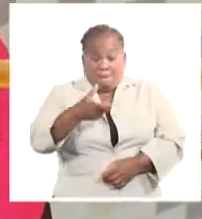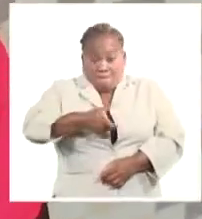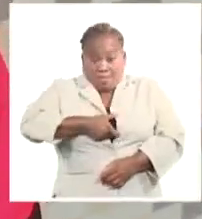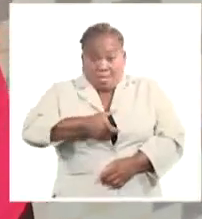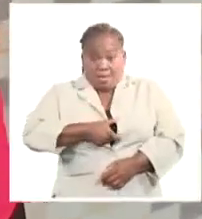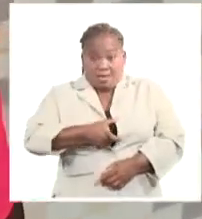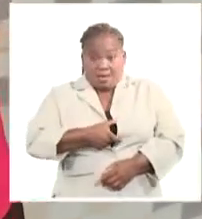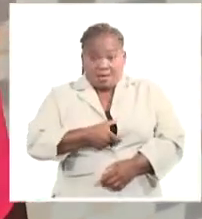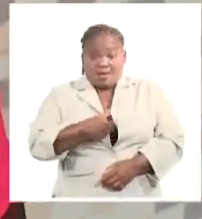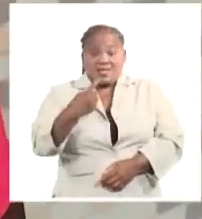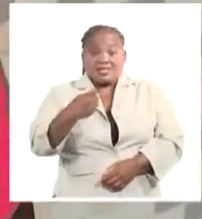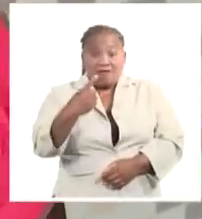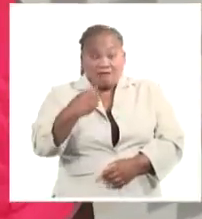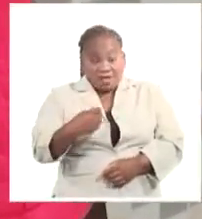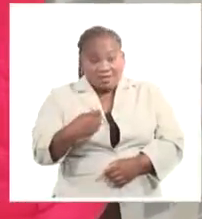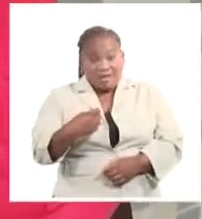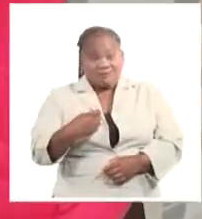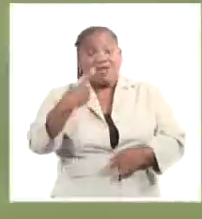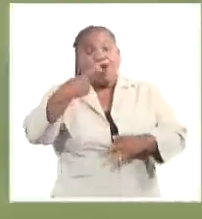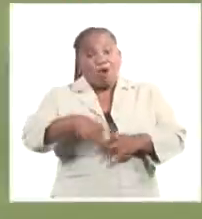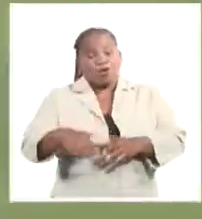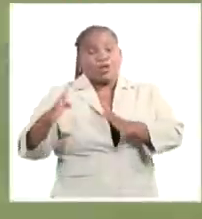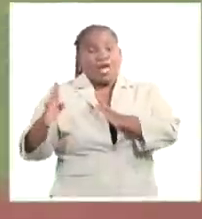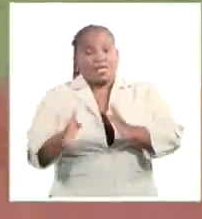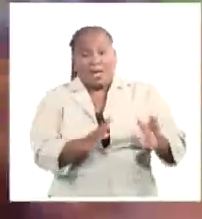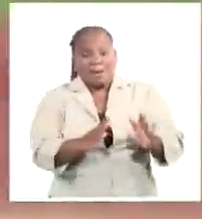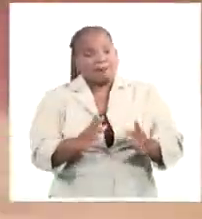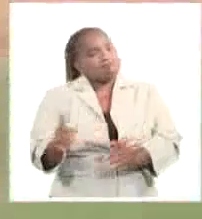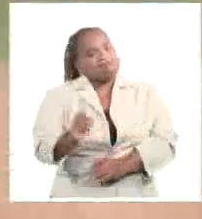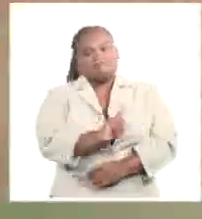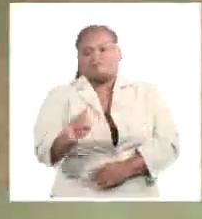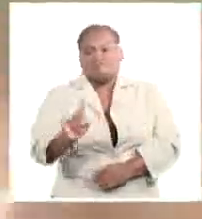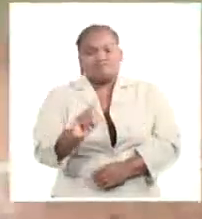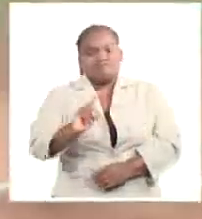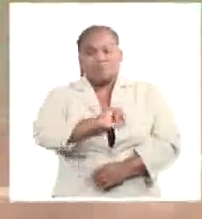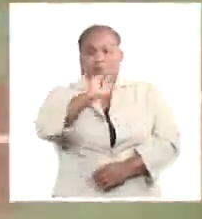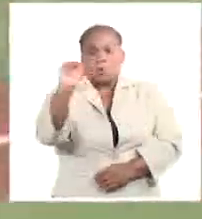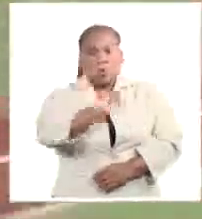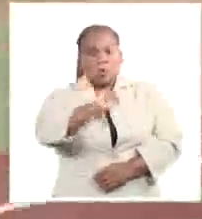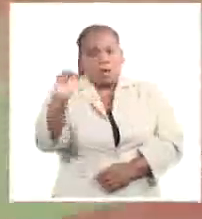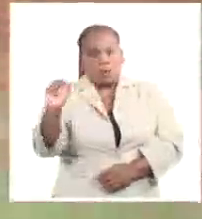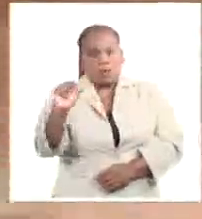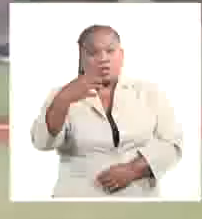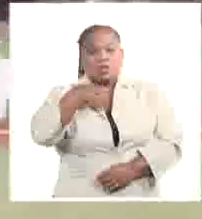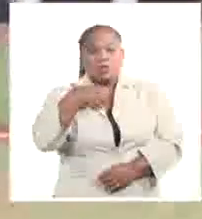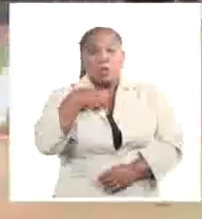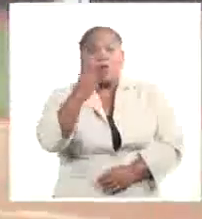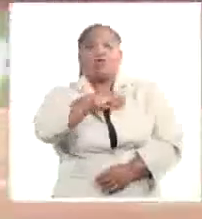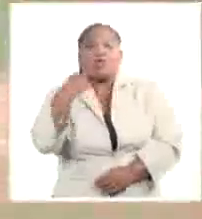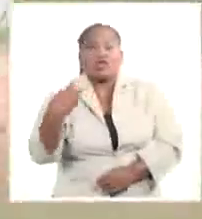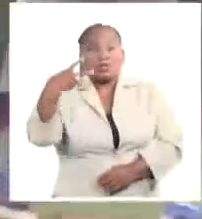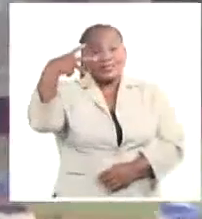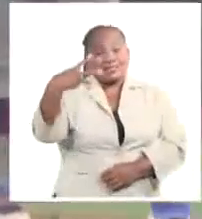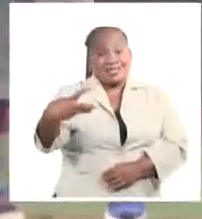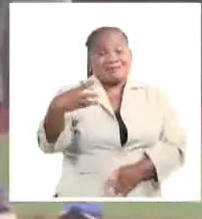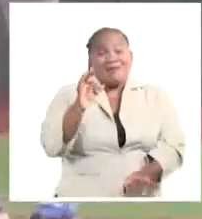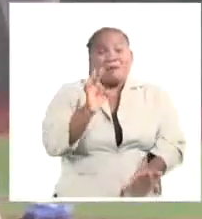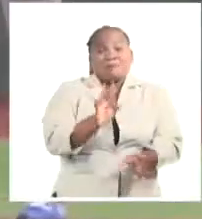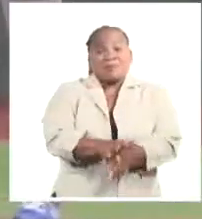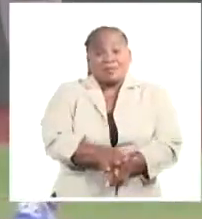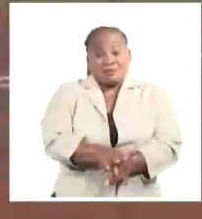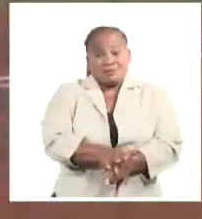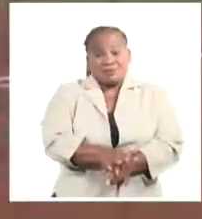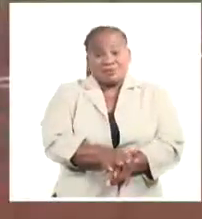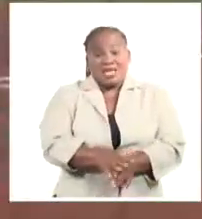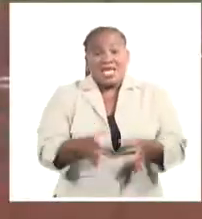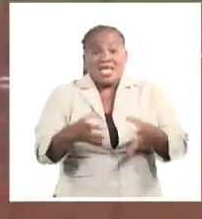necesitamos pasar a la otra fase. No fue así, tuvimos 3 costosas derrota al inicio, donde el equipo se vio